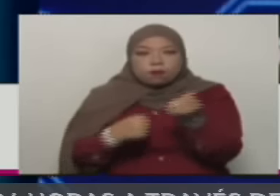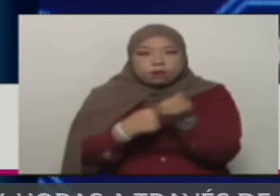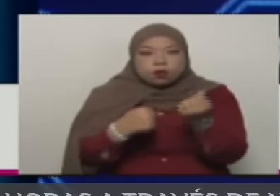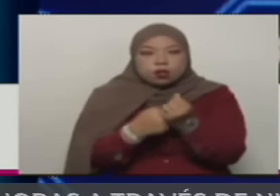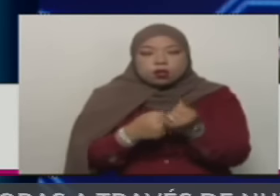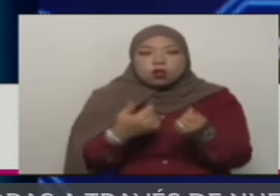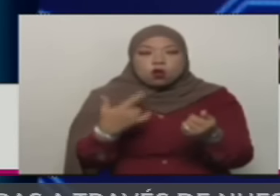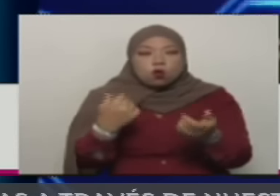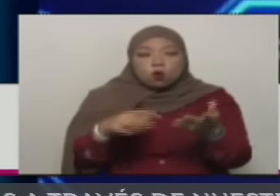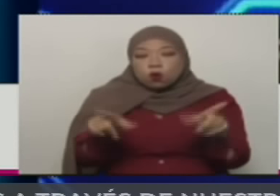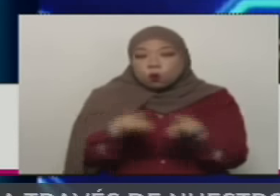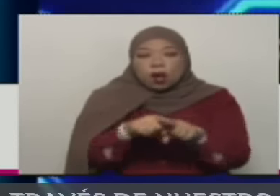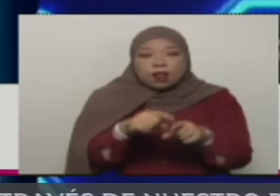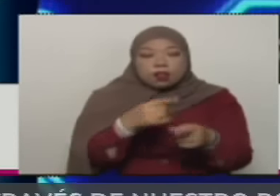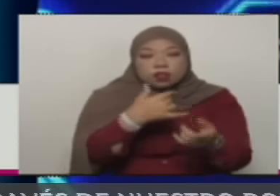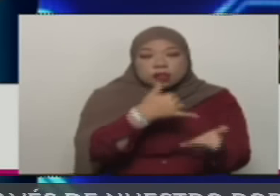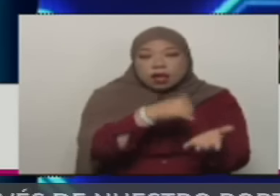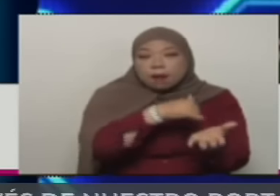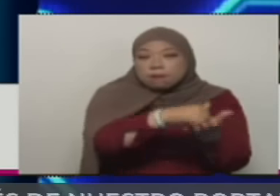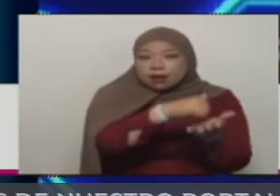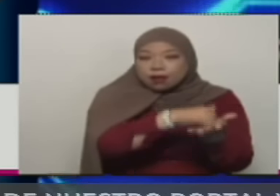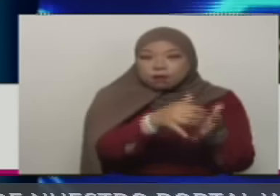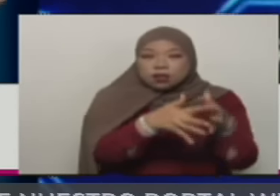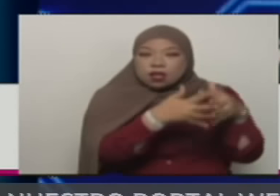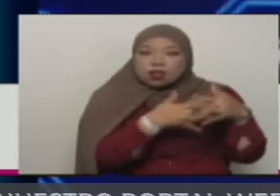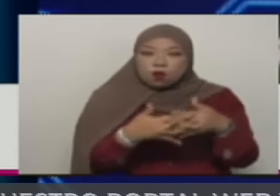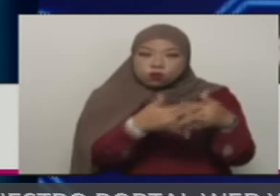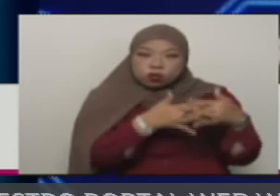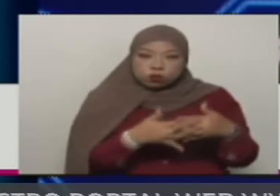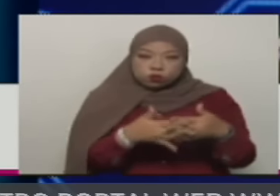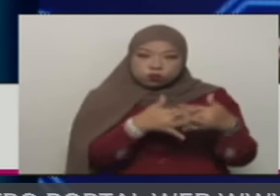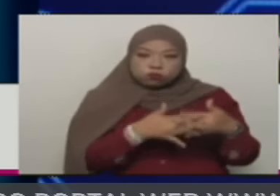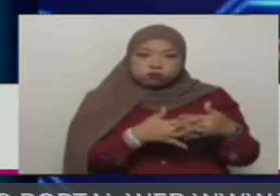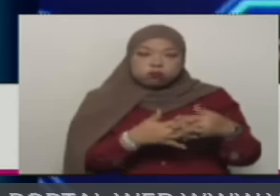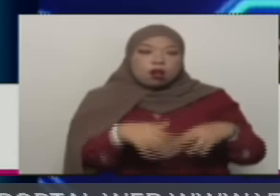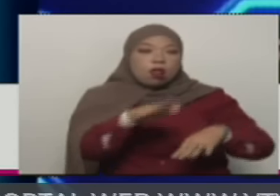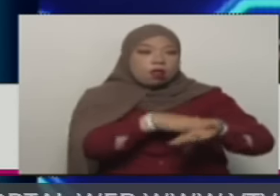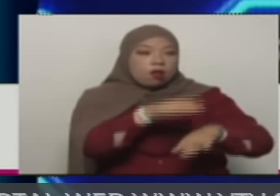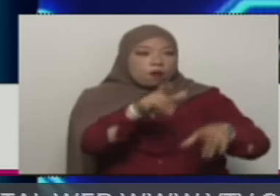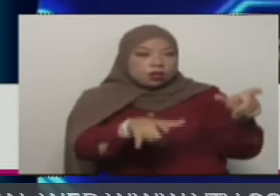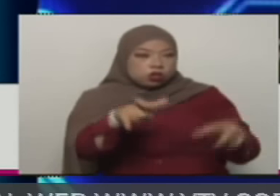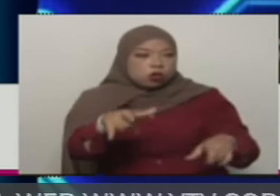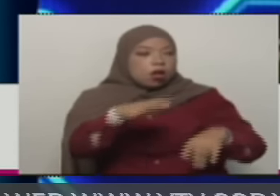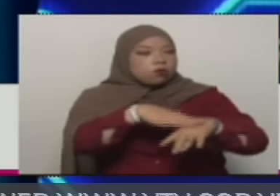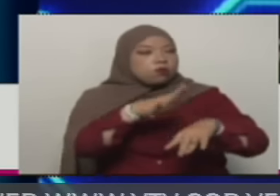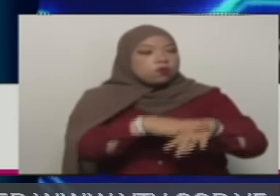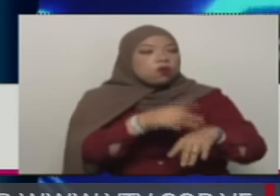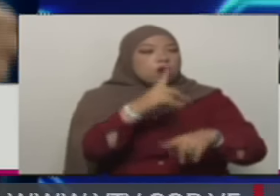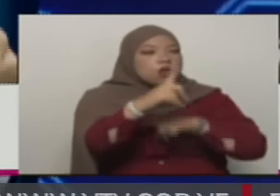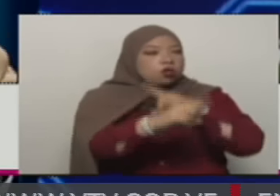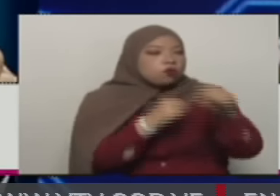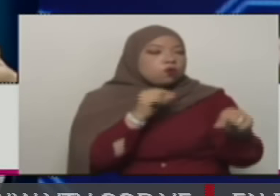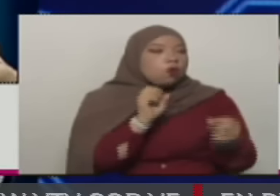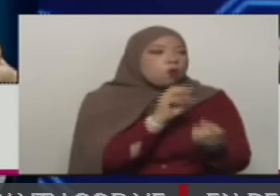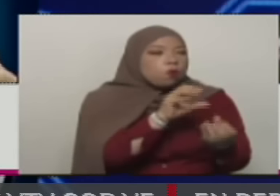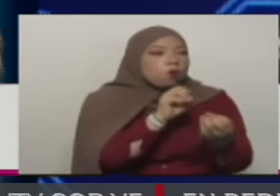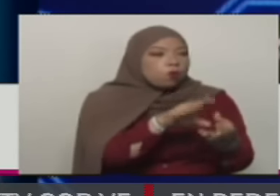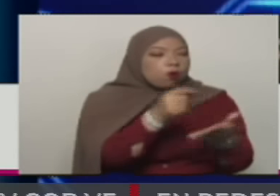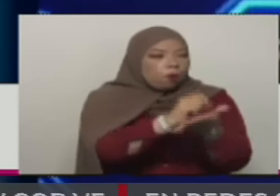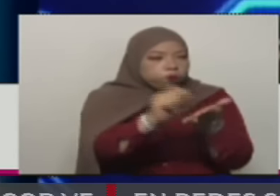Miami. Cada uno de ellos los llaman y le dicen, saca el Twitter tal, y se lo mandan